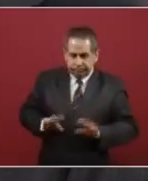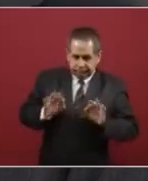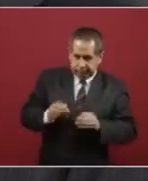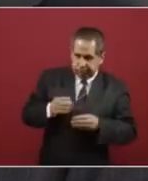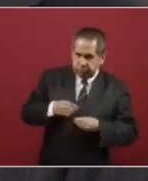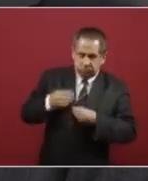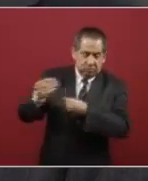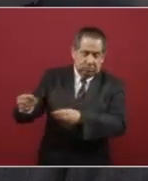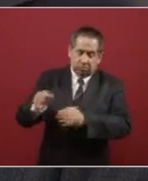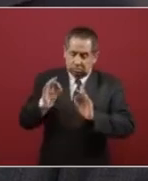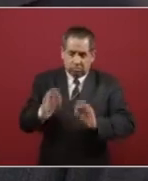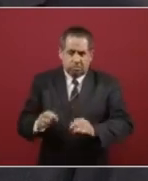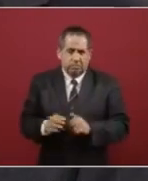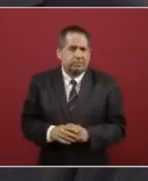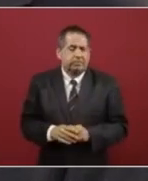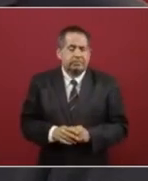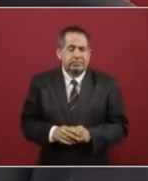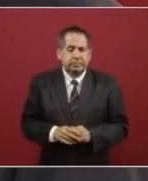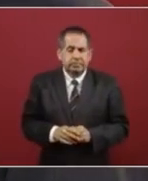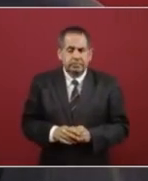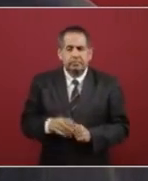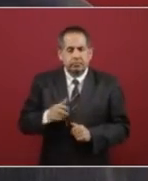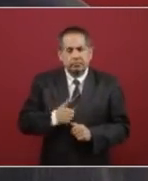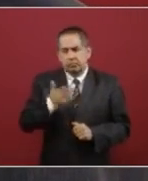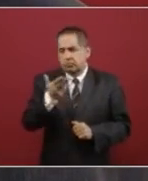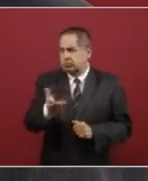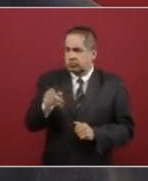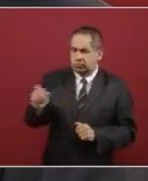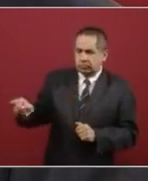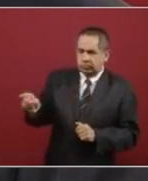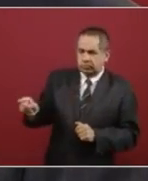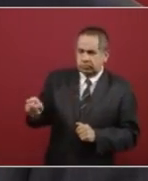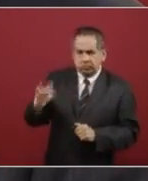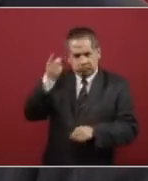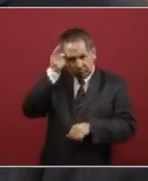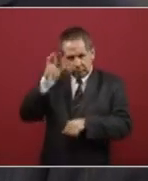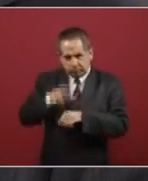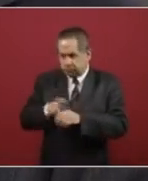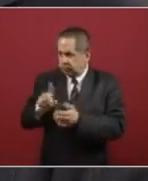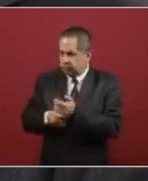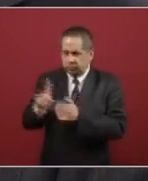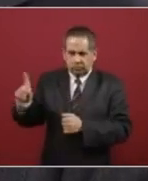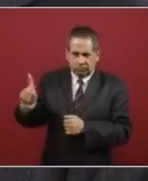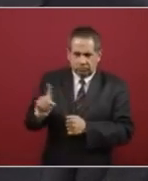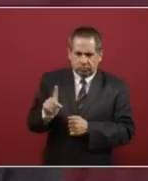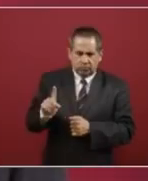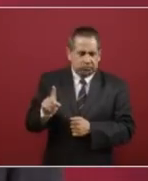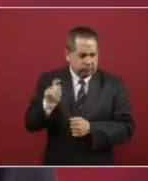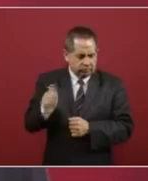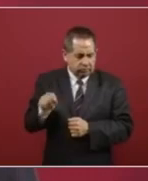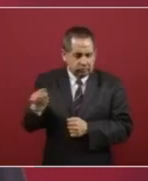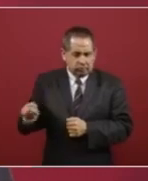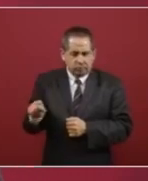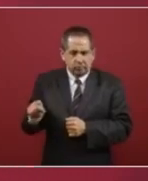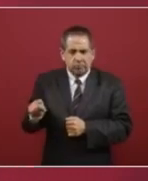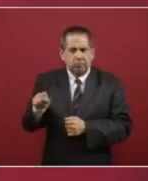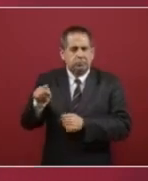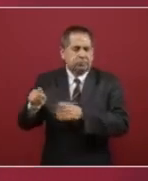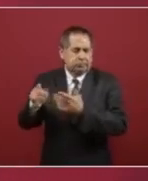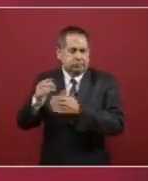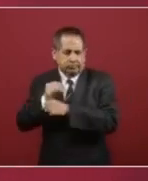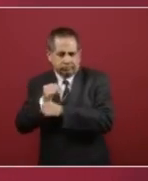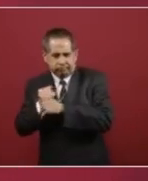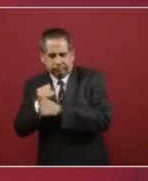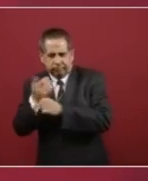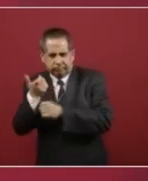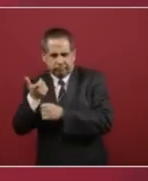correspondiente. Entonces, le voy a pedir al director de Inteligencia Financiera que